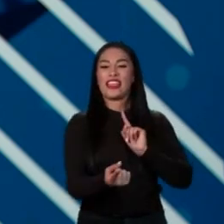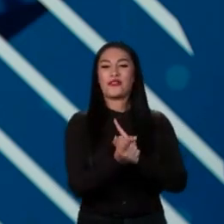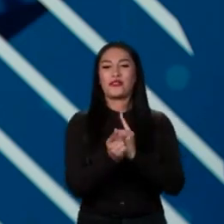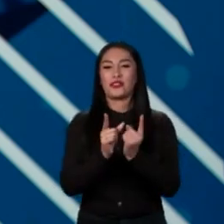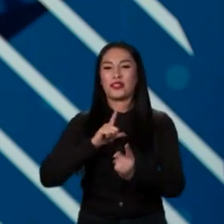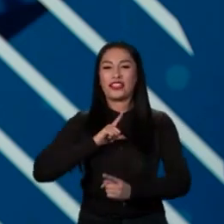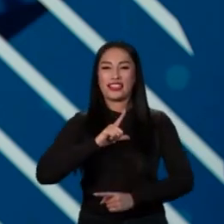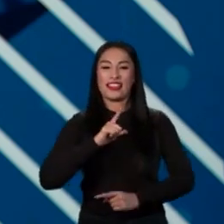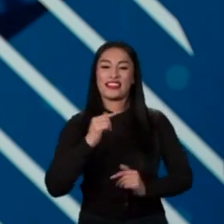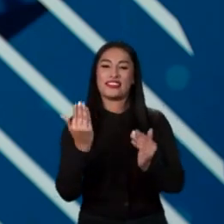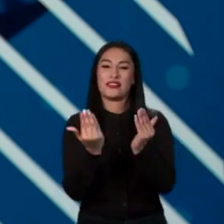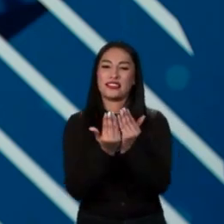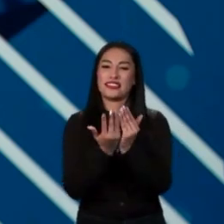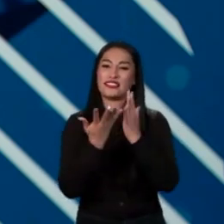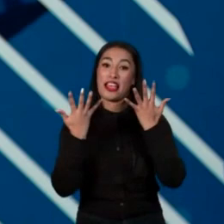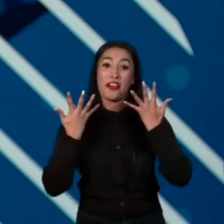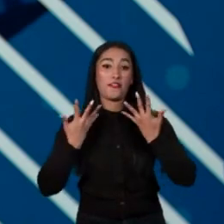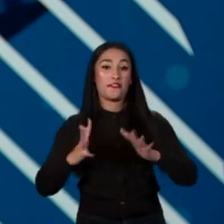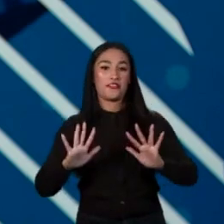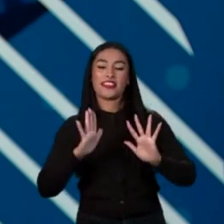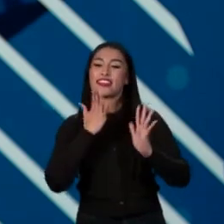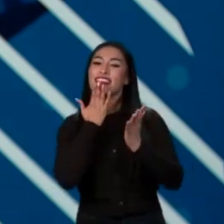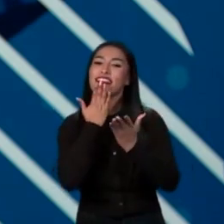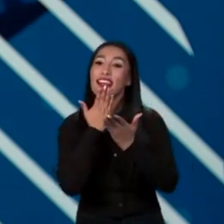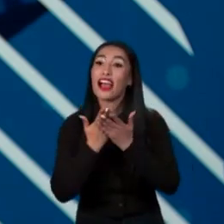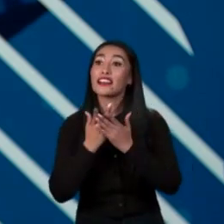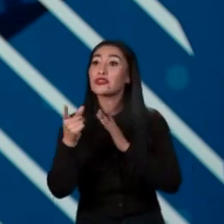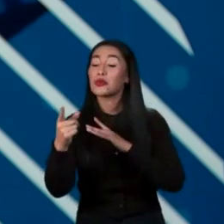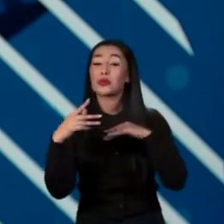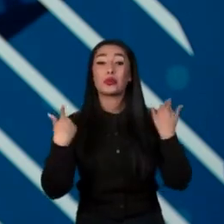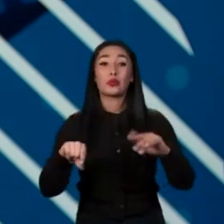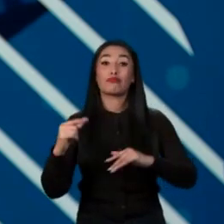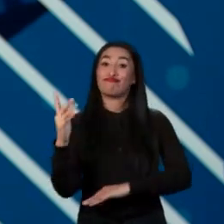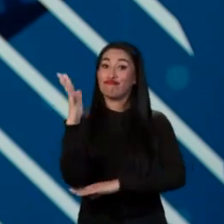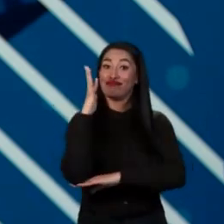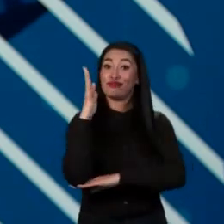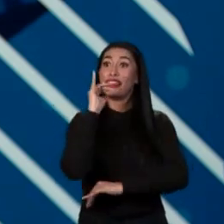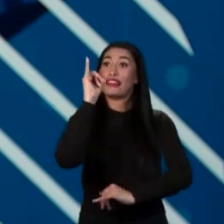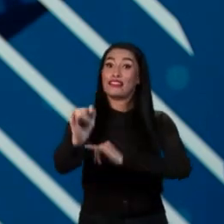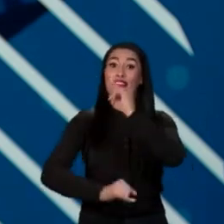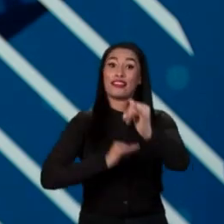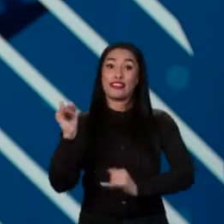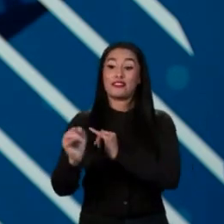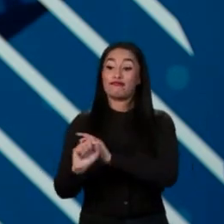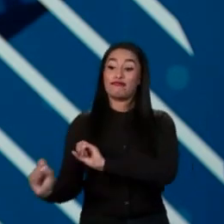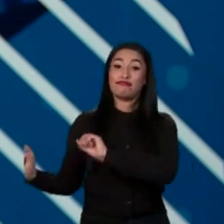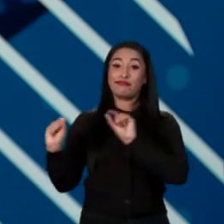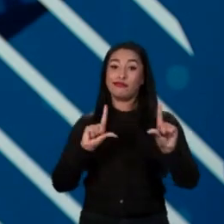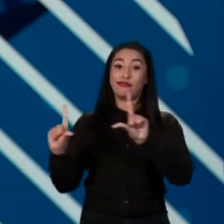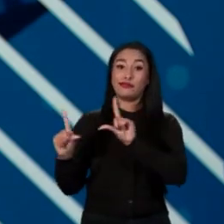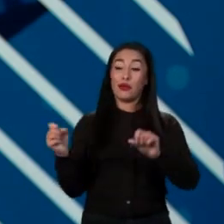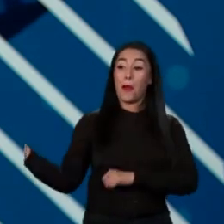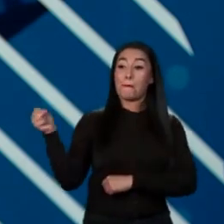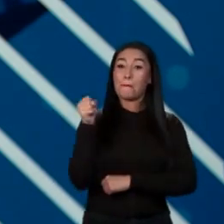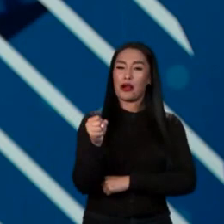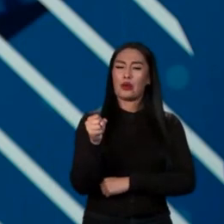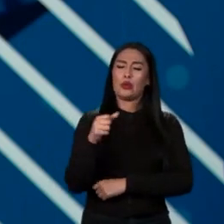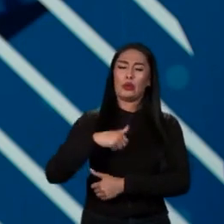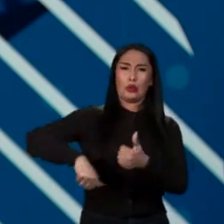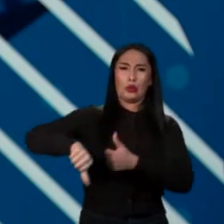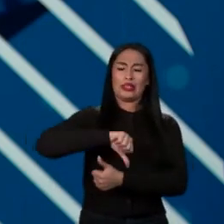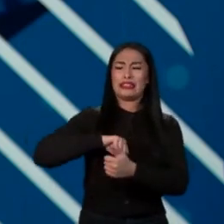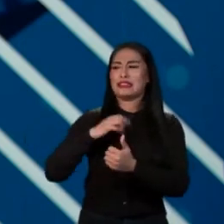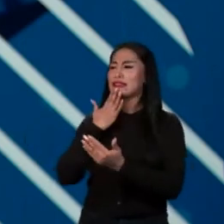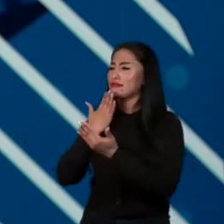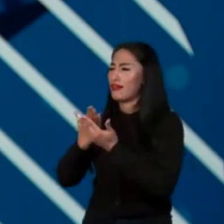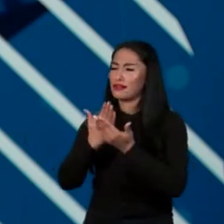pues, a los que nos acompañaron, nuestros panelistas internacionales. Espero que esta información, pues,